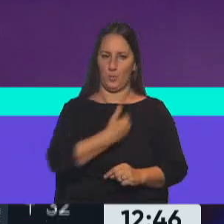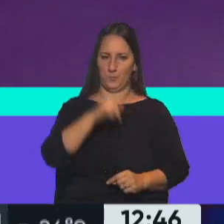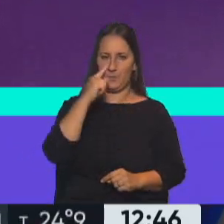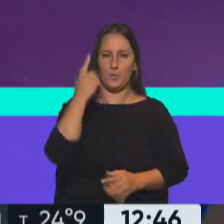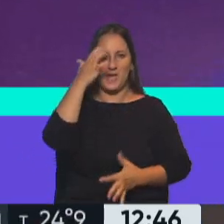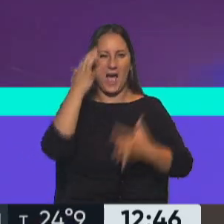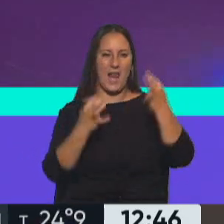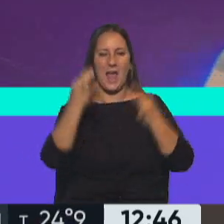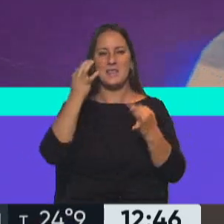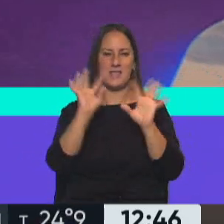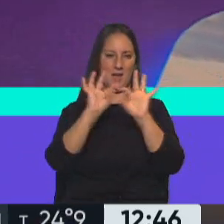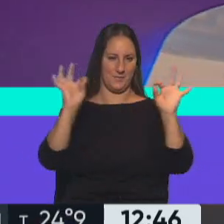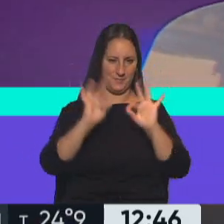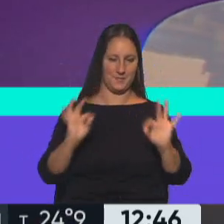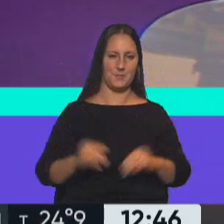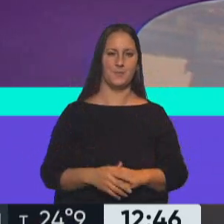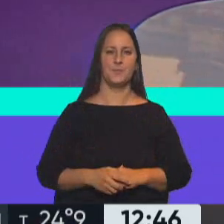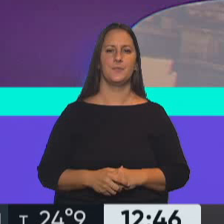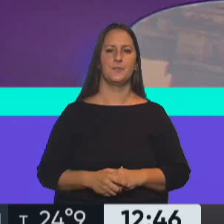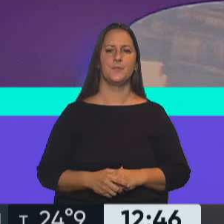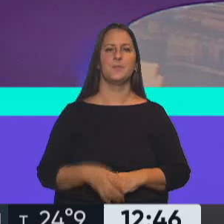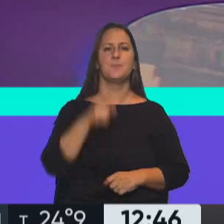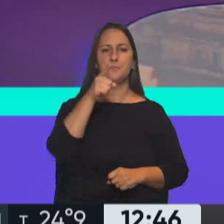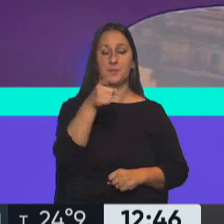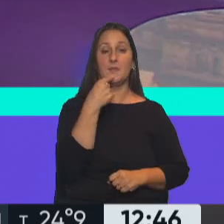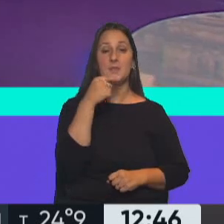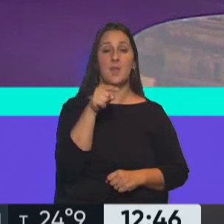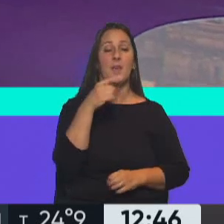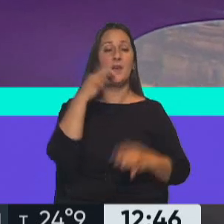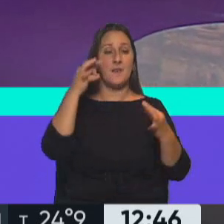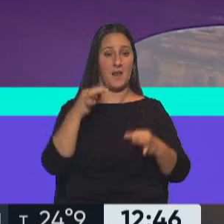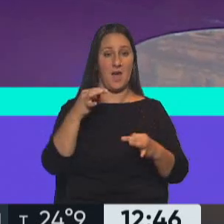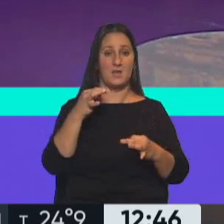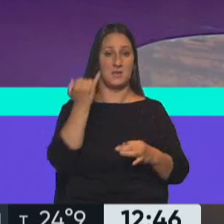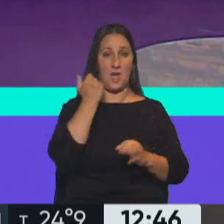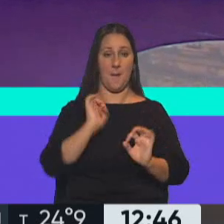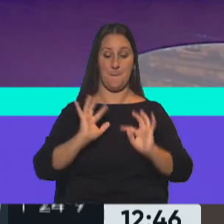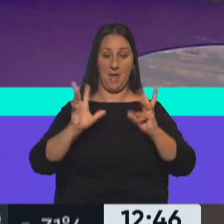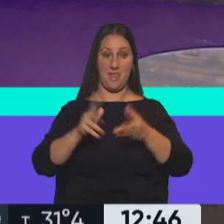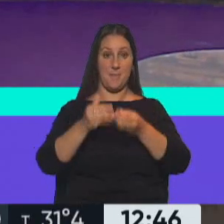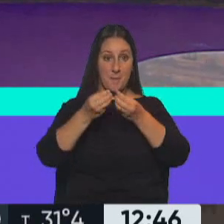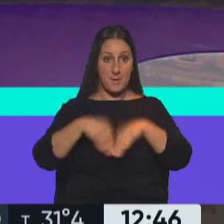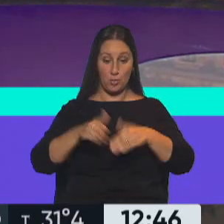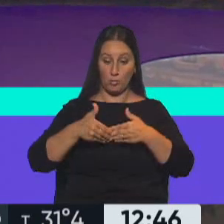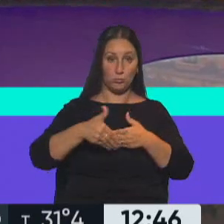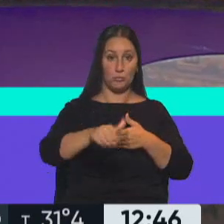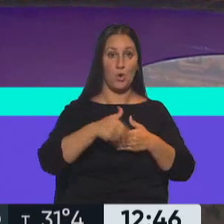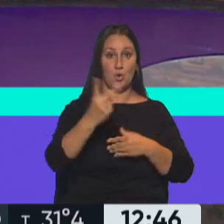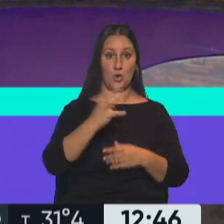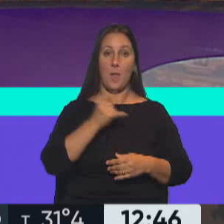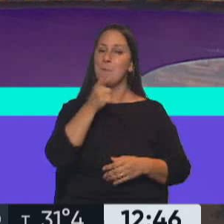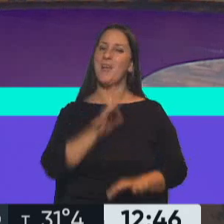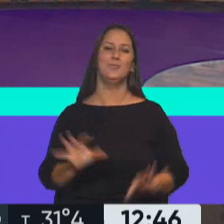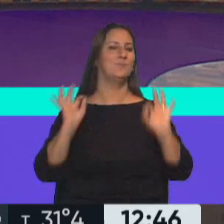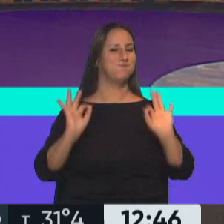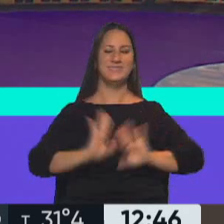de cada una de estas cuestiones. Voy a arrancar por acá, porque realmente estamos a 2 años del inicio de la pandemia. Parece que ya está,